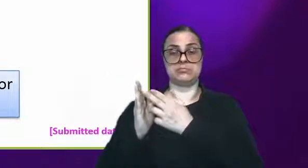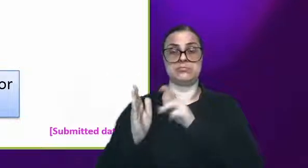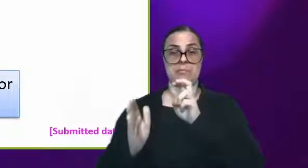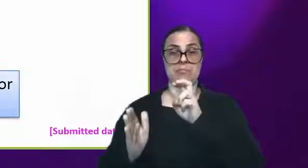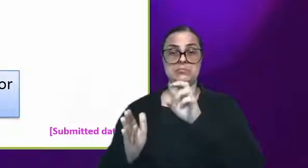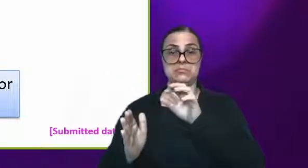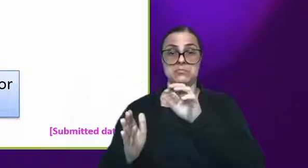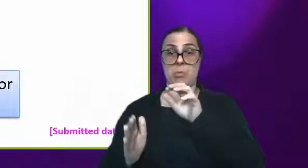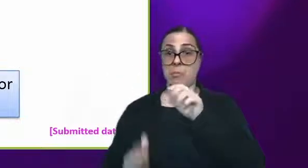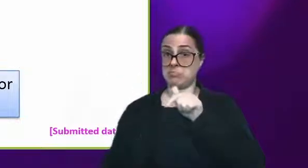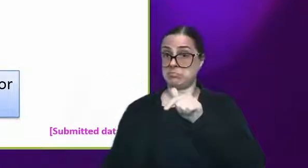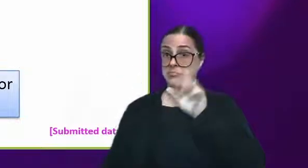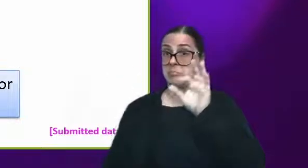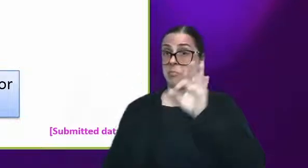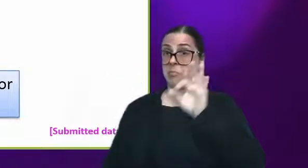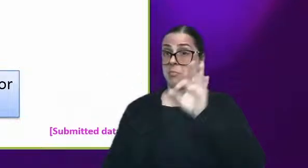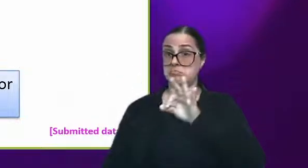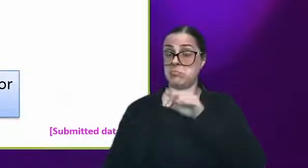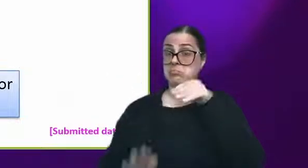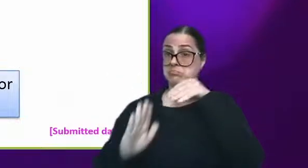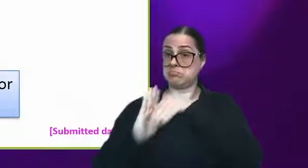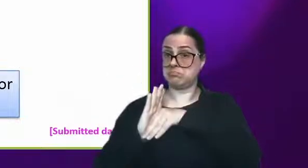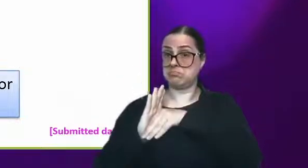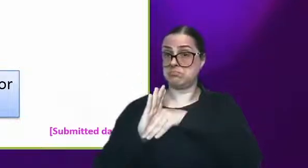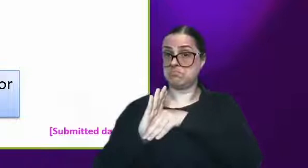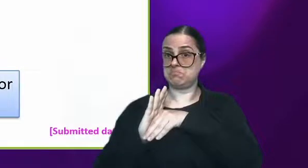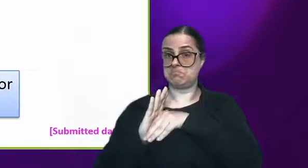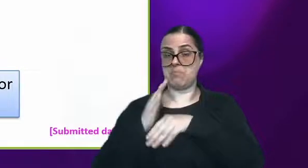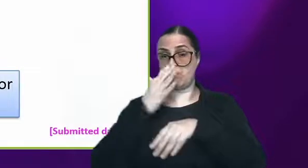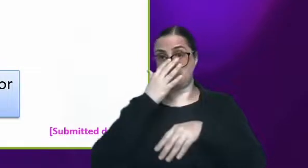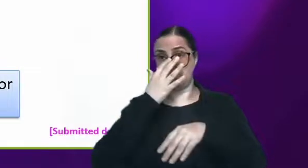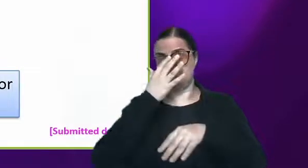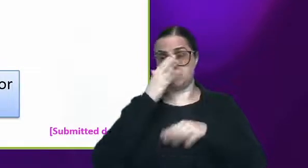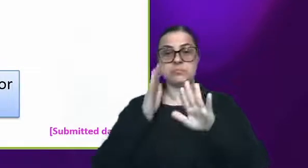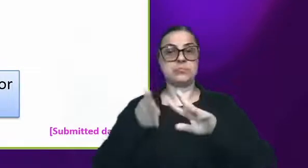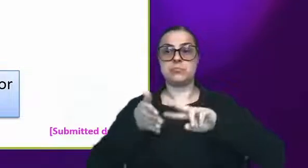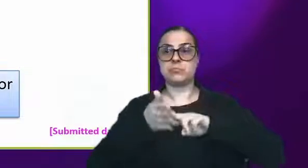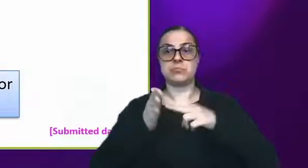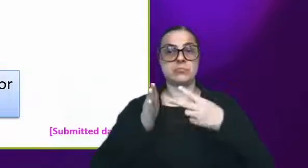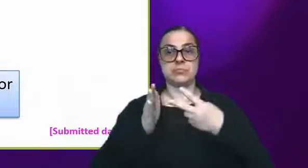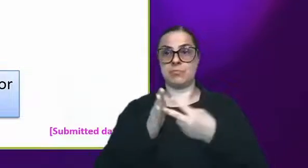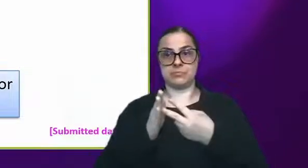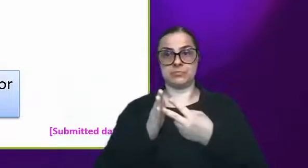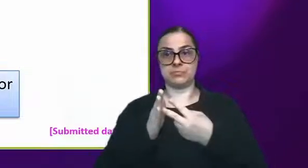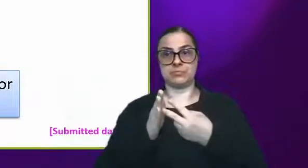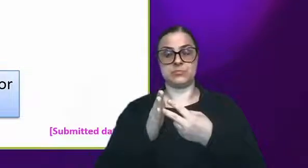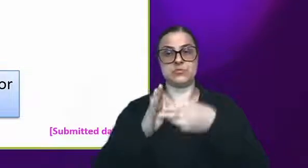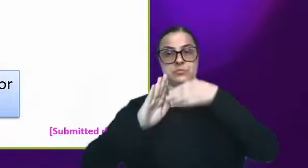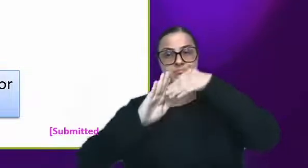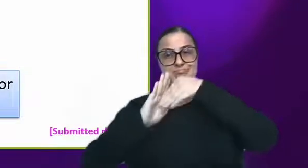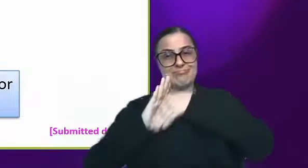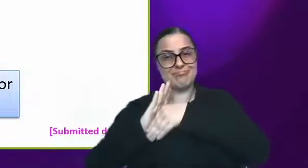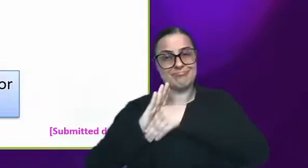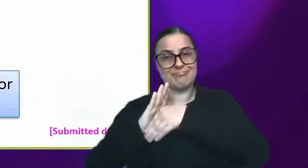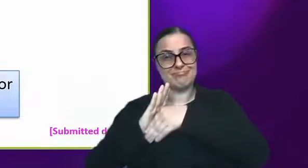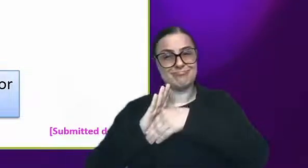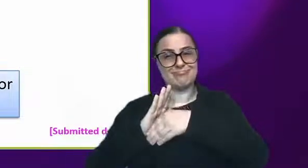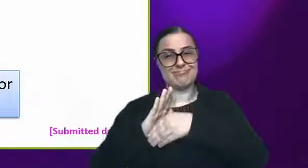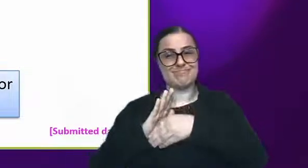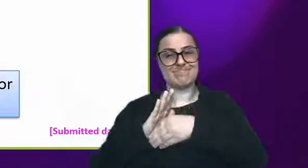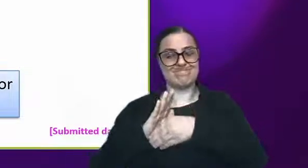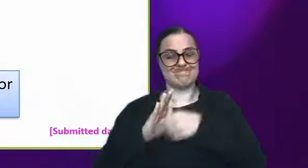una recaída? Primero de todo, el tiempo entre la cirugía del tumor primitivo y